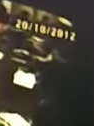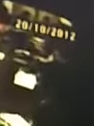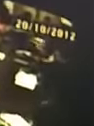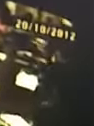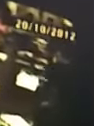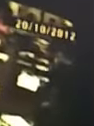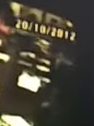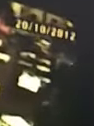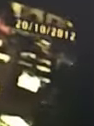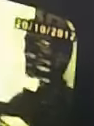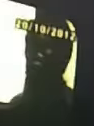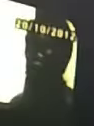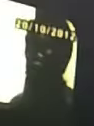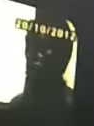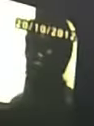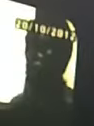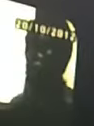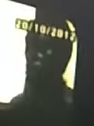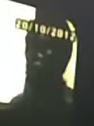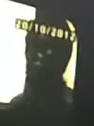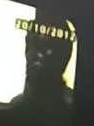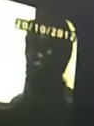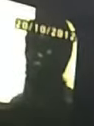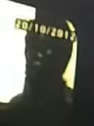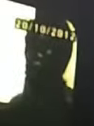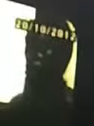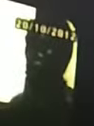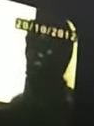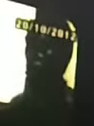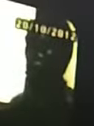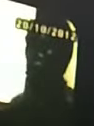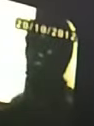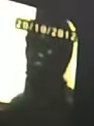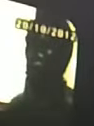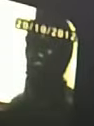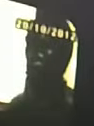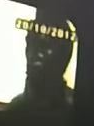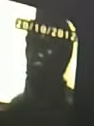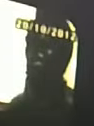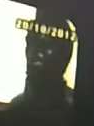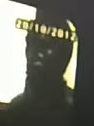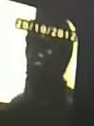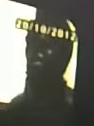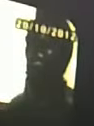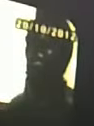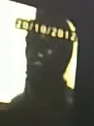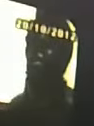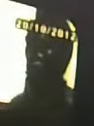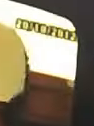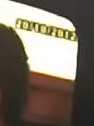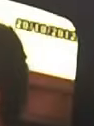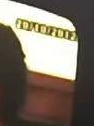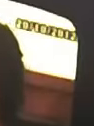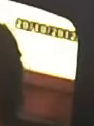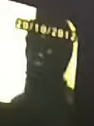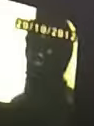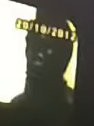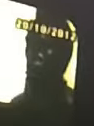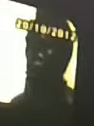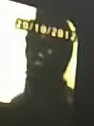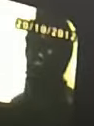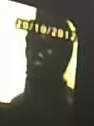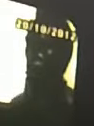derecho y de justicia. Díganme ustedes cuántos ministros, ustedes, mis queridos compañeros, se han ido a dormir en un barrio 3 días. Estar